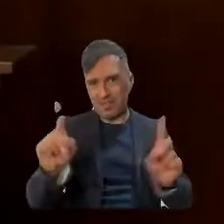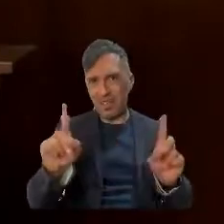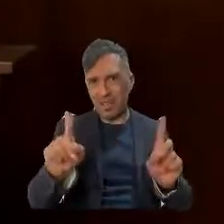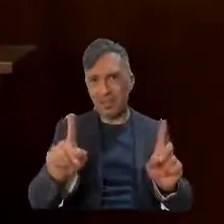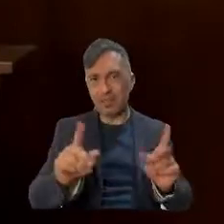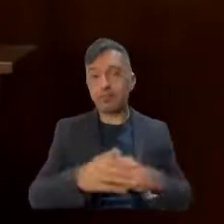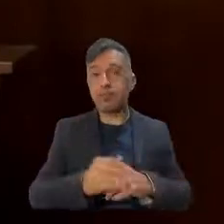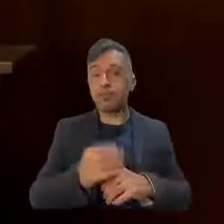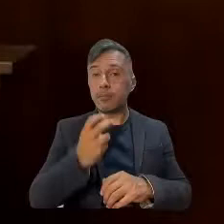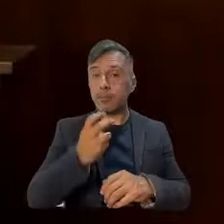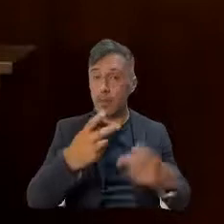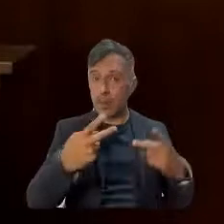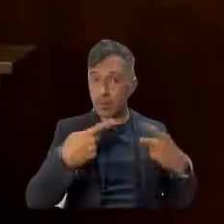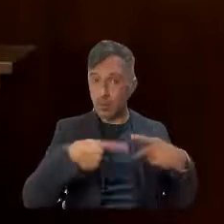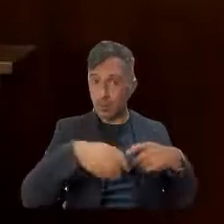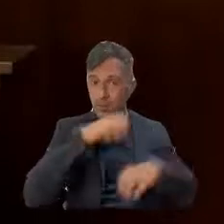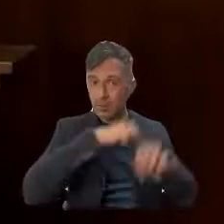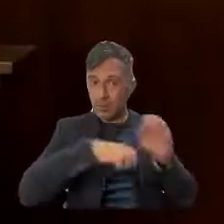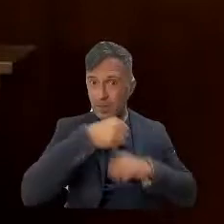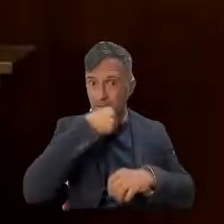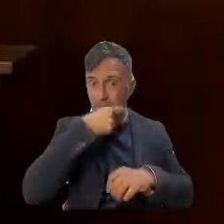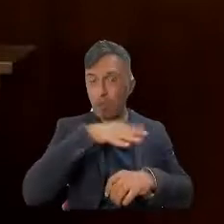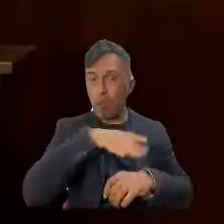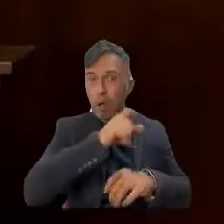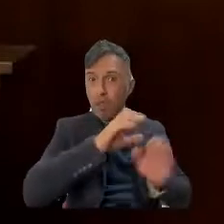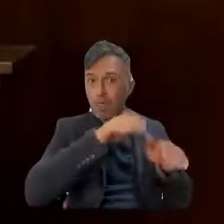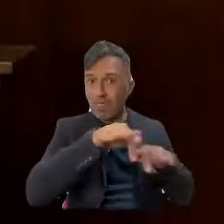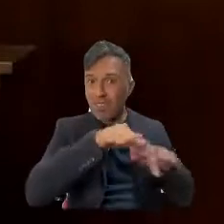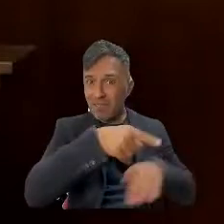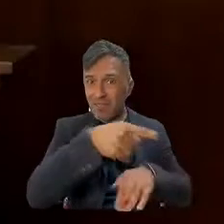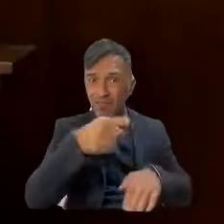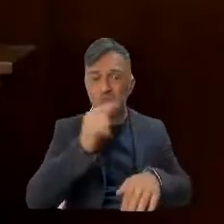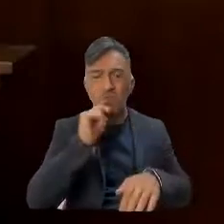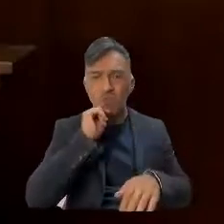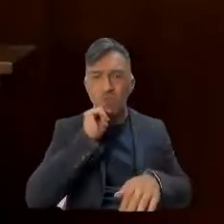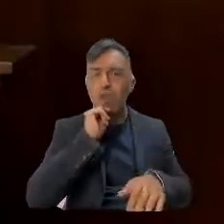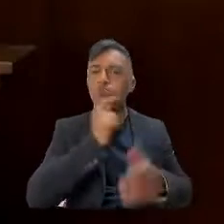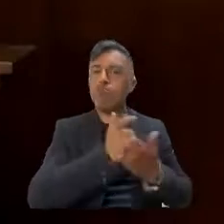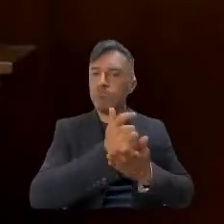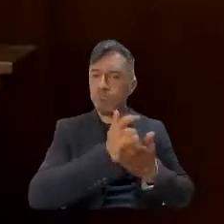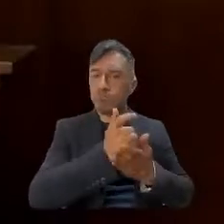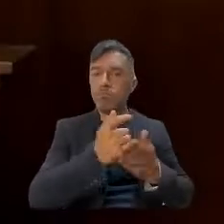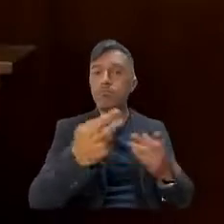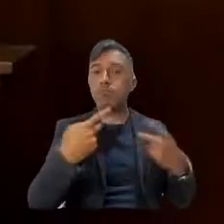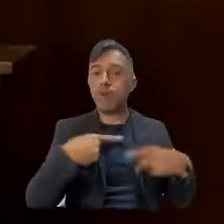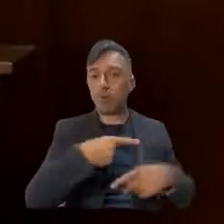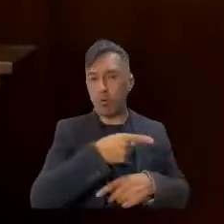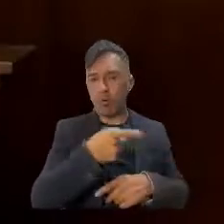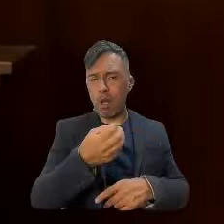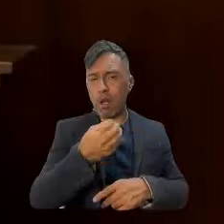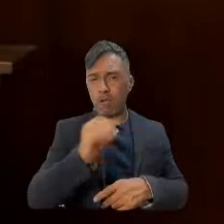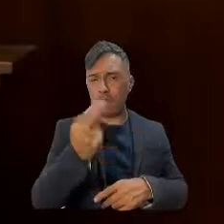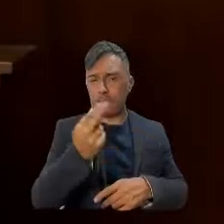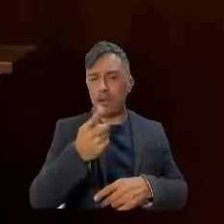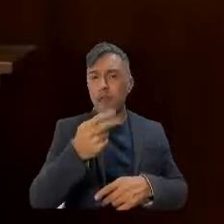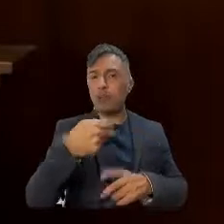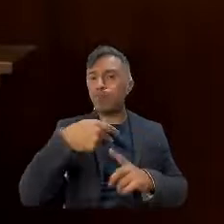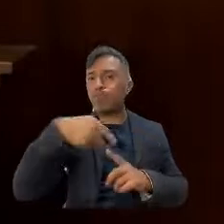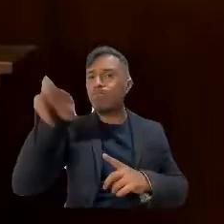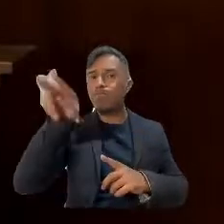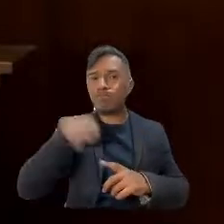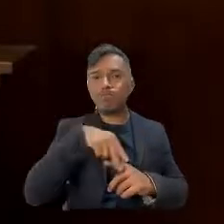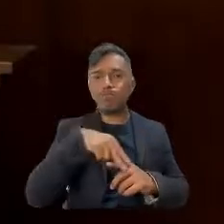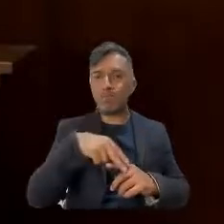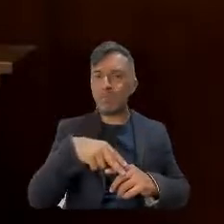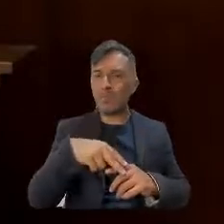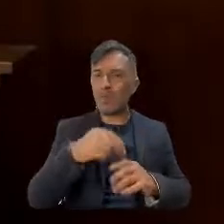población puede ser población económicamente activa. Población que requiere, como todos, movilizarse de un punto a otro para llegar a